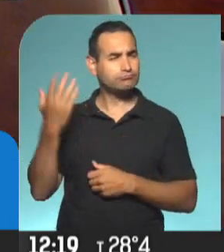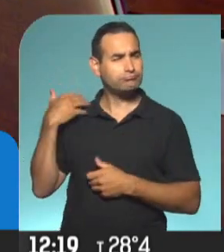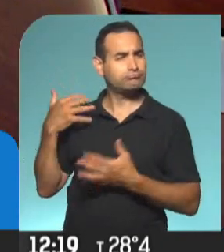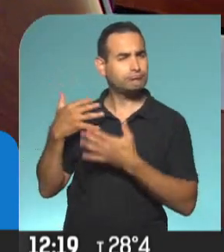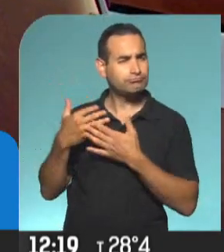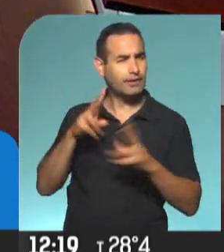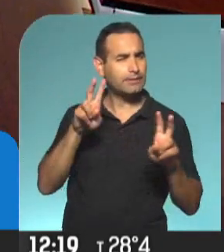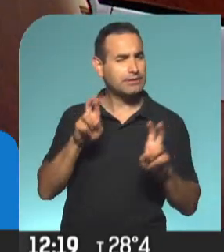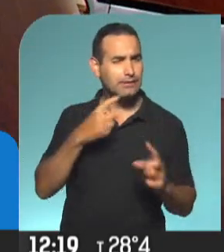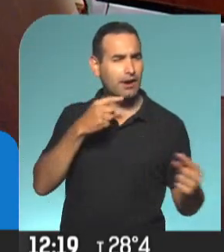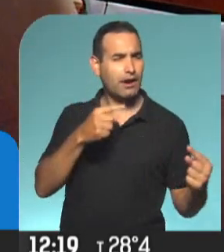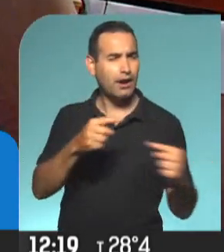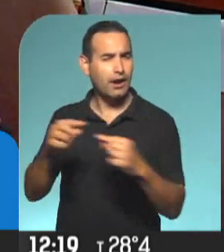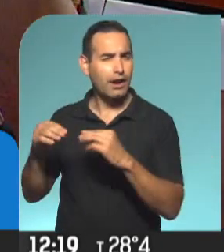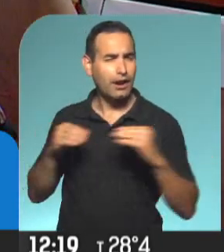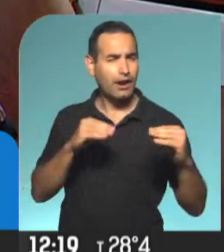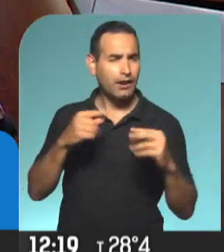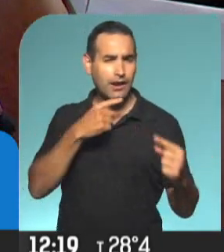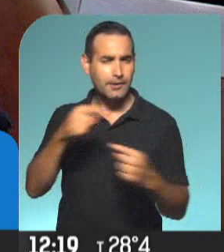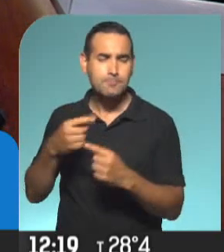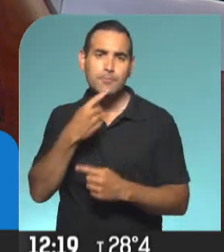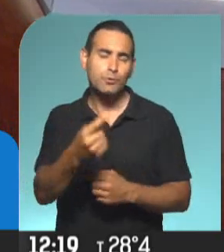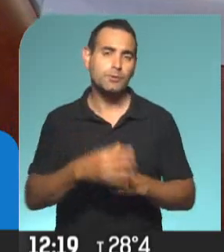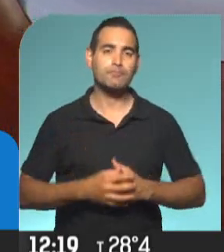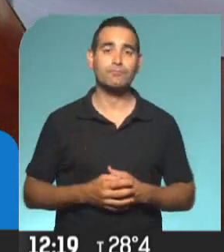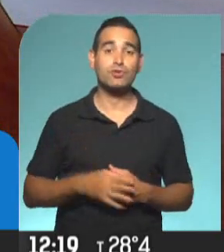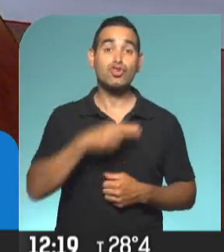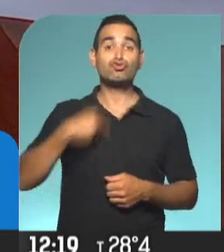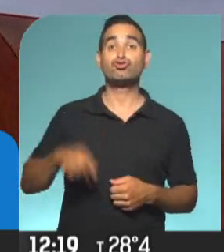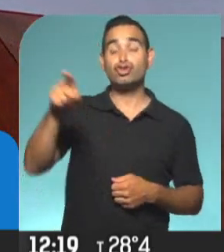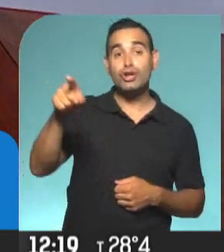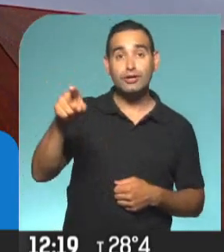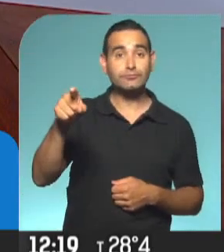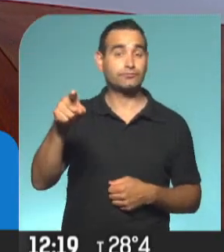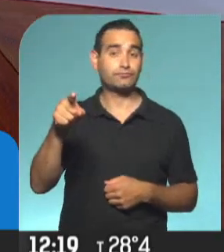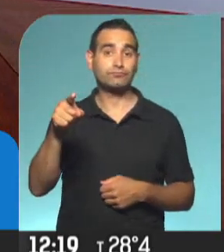que generan preocupación y a ver si tienen asidero o no. Por ejemplo, en China apareció